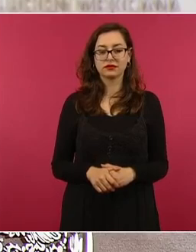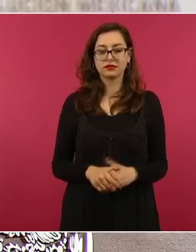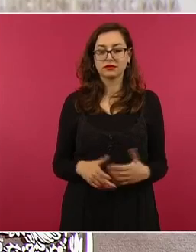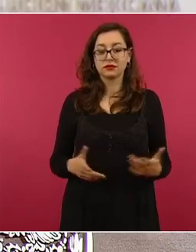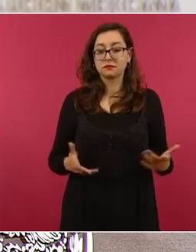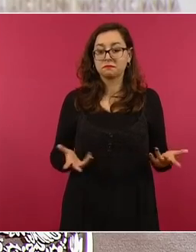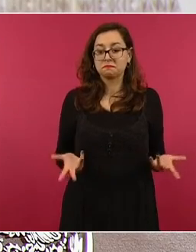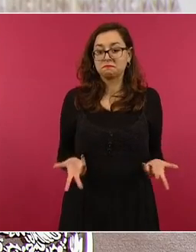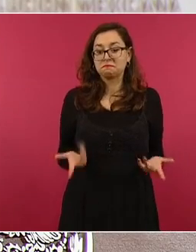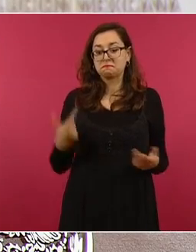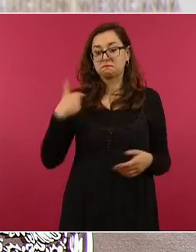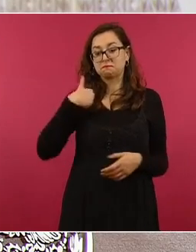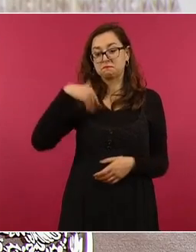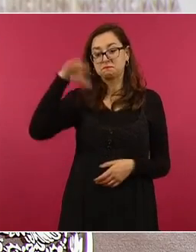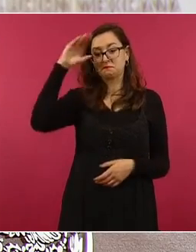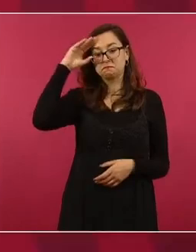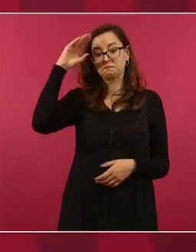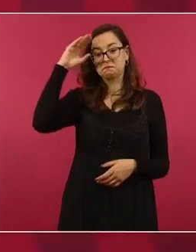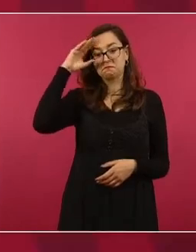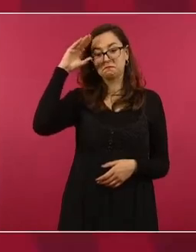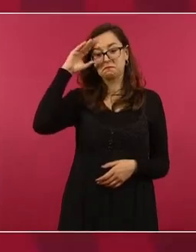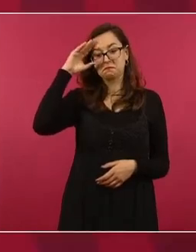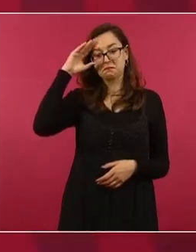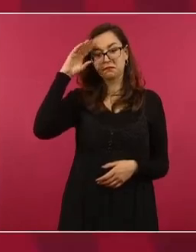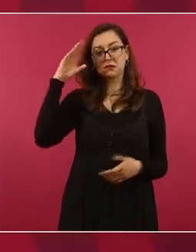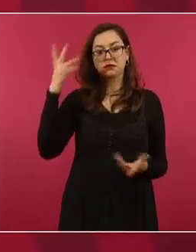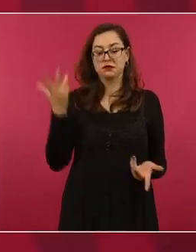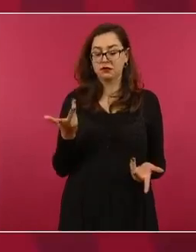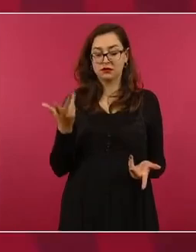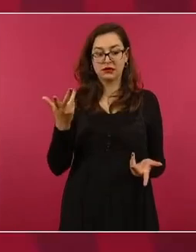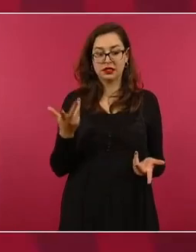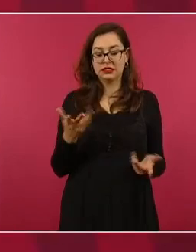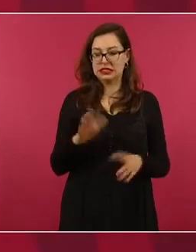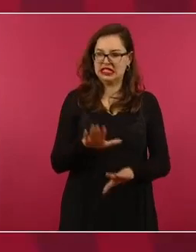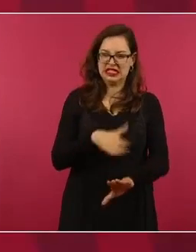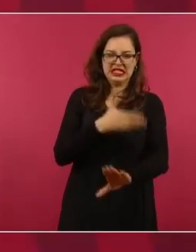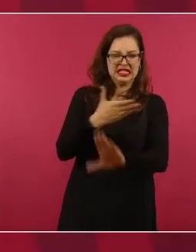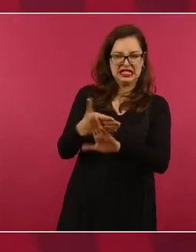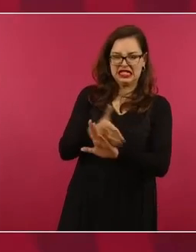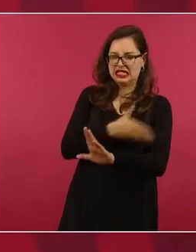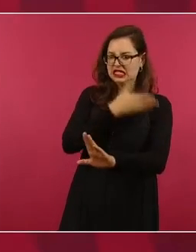porque existe una persecución.